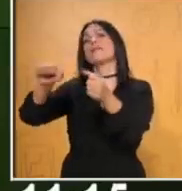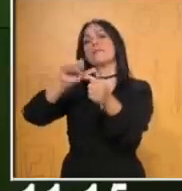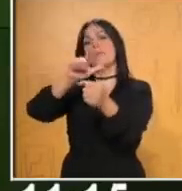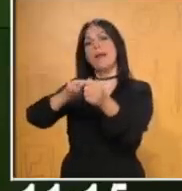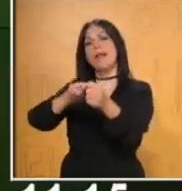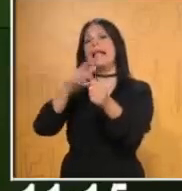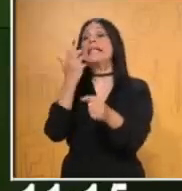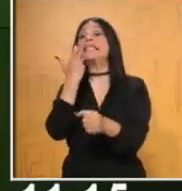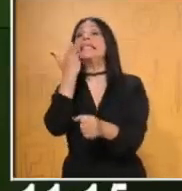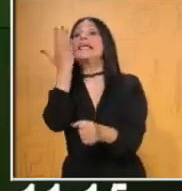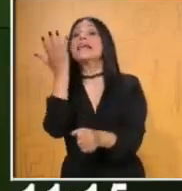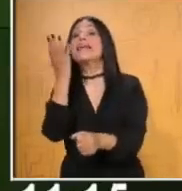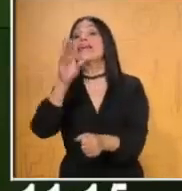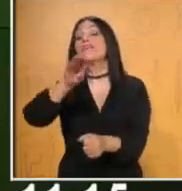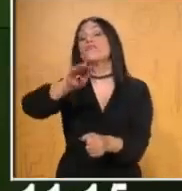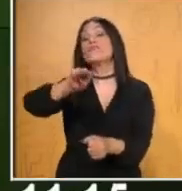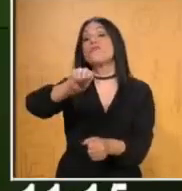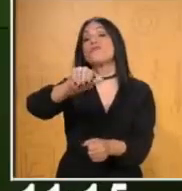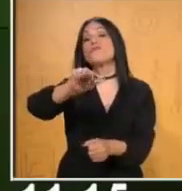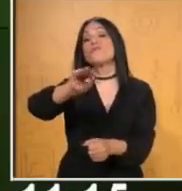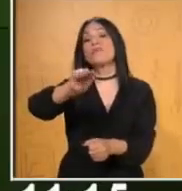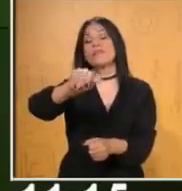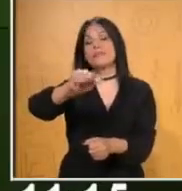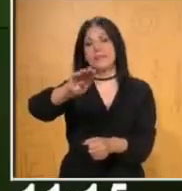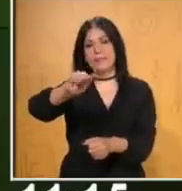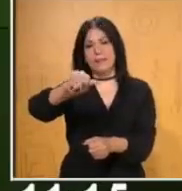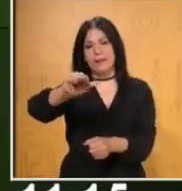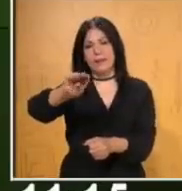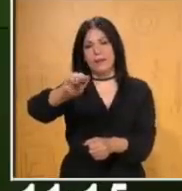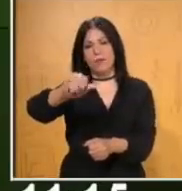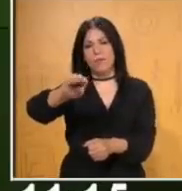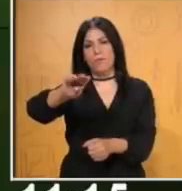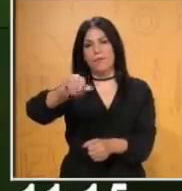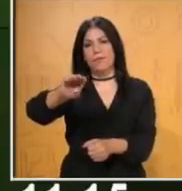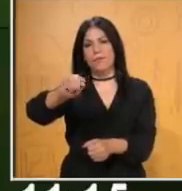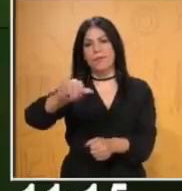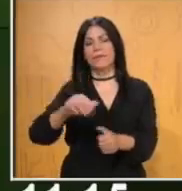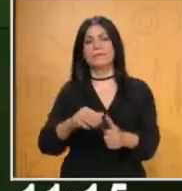bien. Ahí en casita tenemos la figura ya hecha.